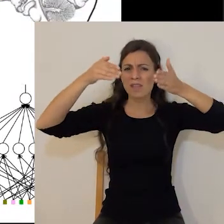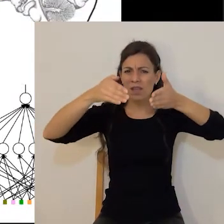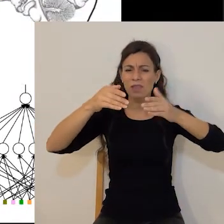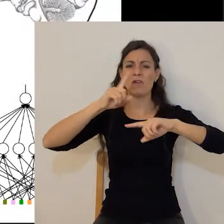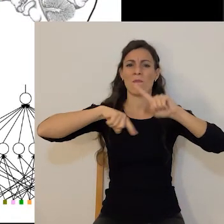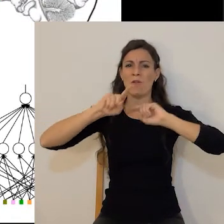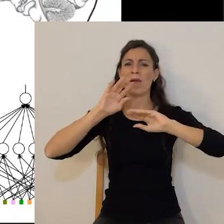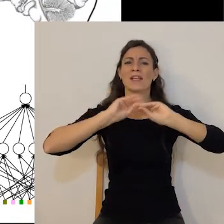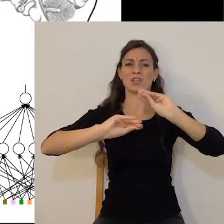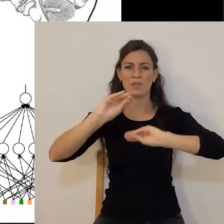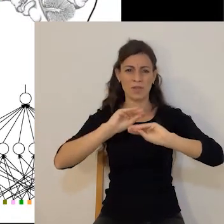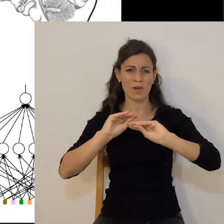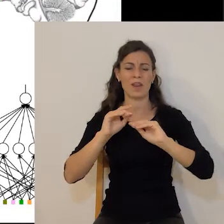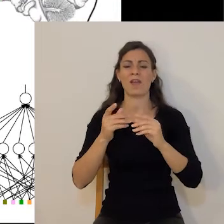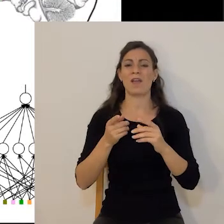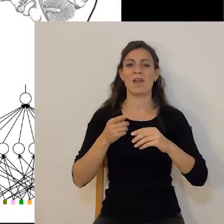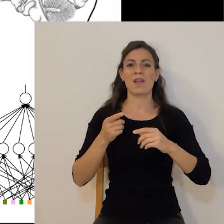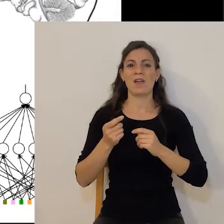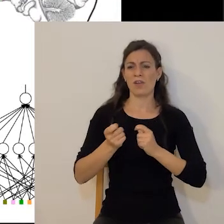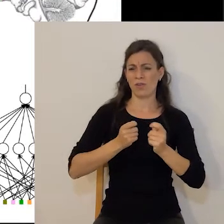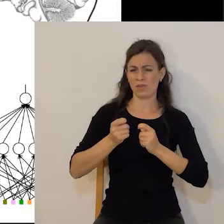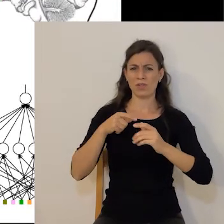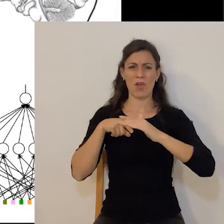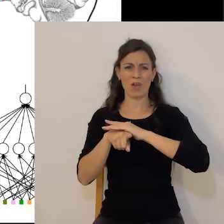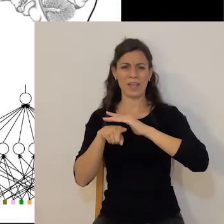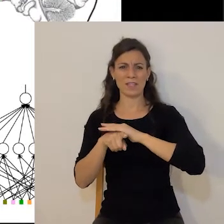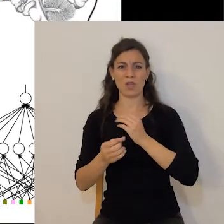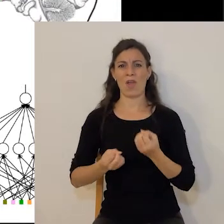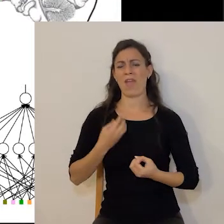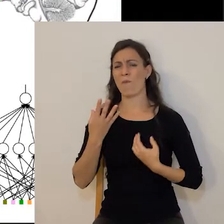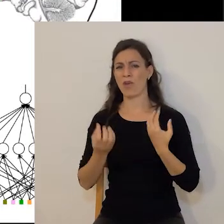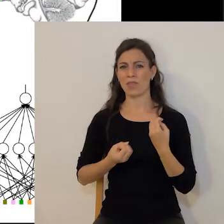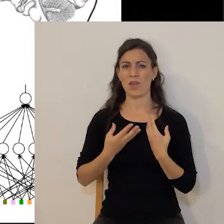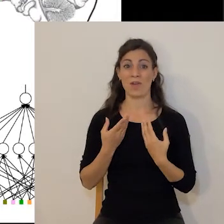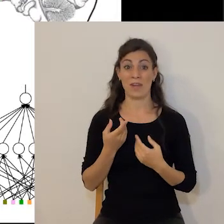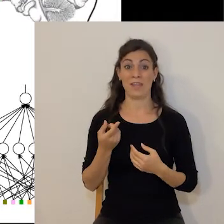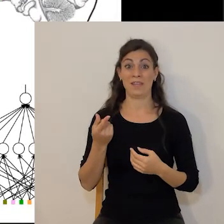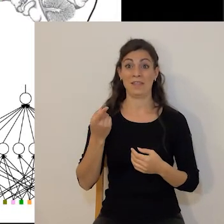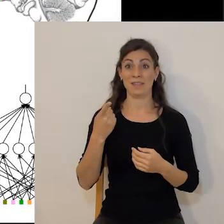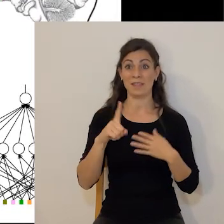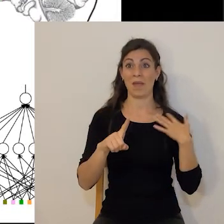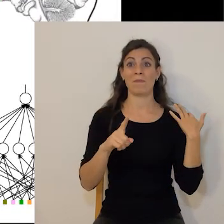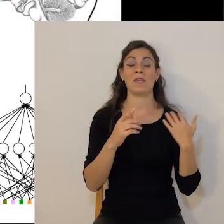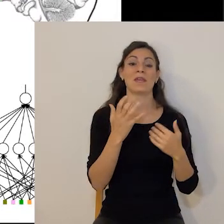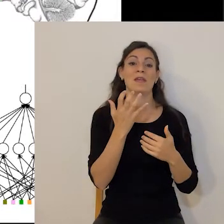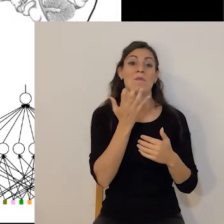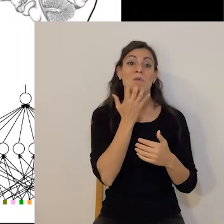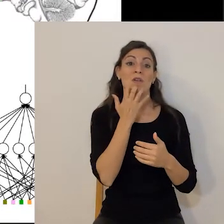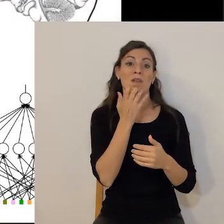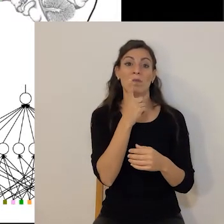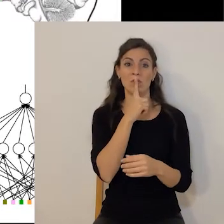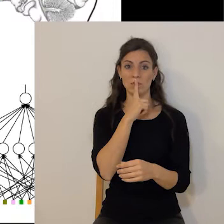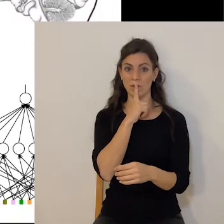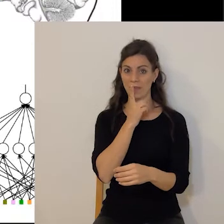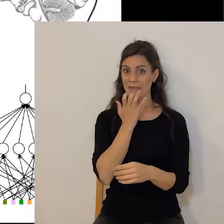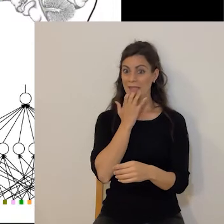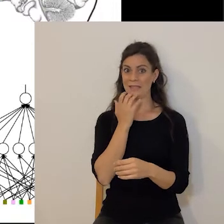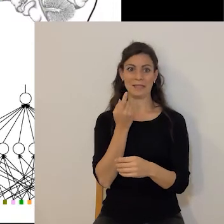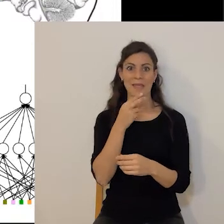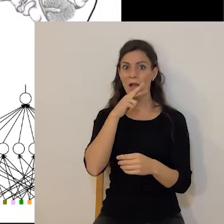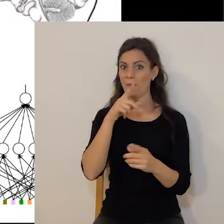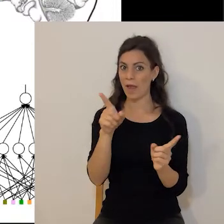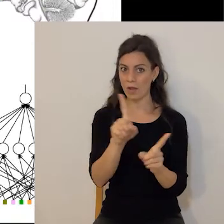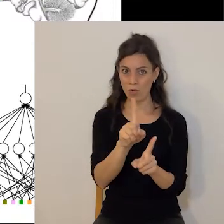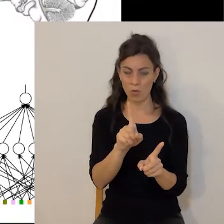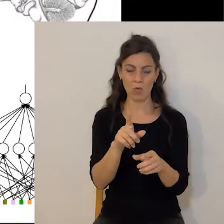resolver problemas, controlar y gestionar emociones, inhibir respuestas, callaros cuando no tenéis que hablar, no decir